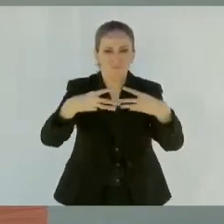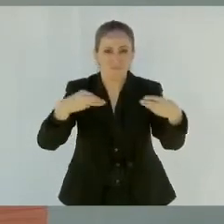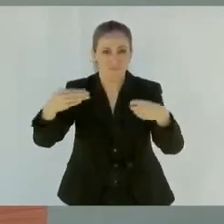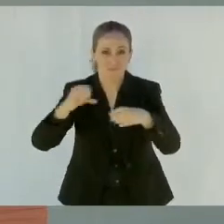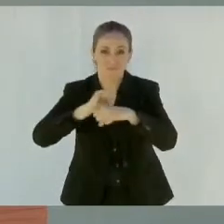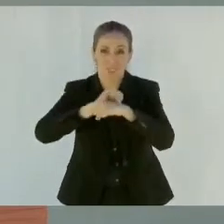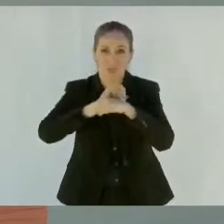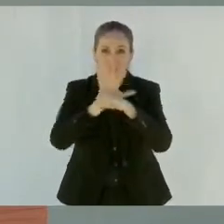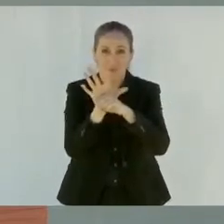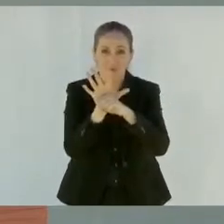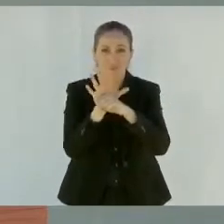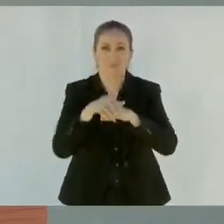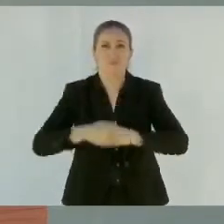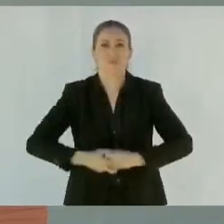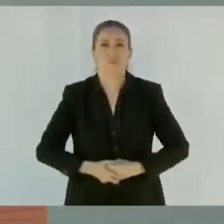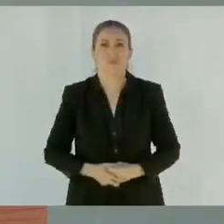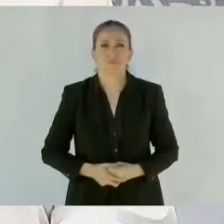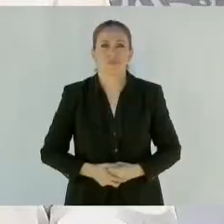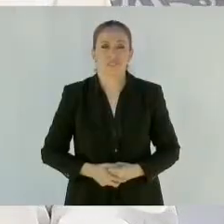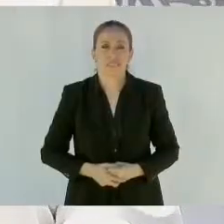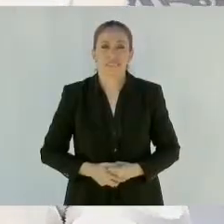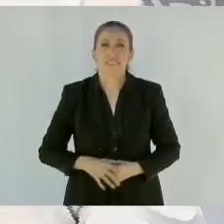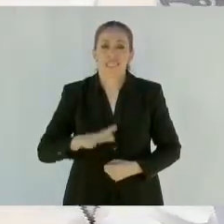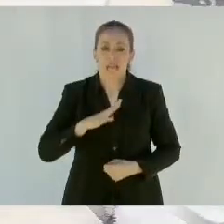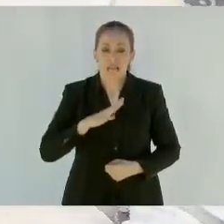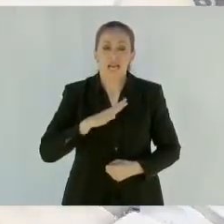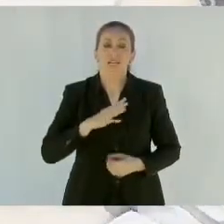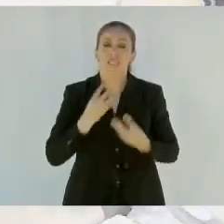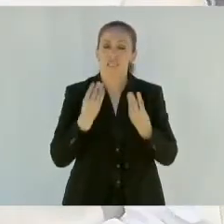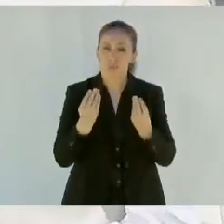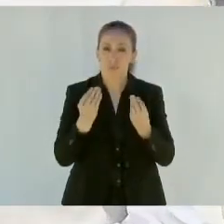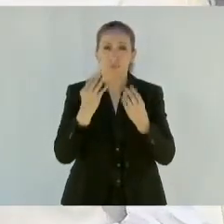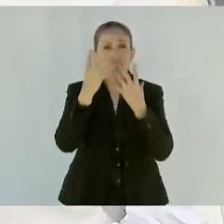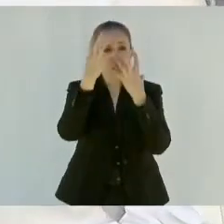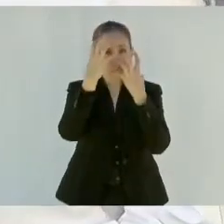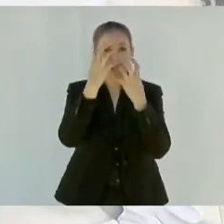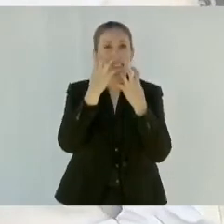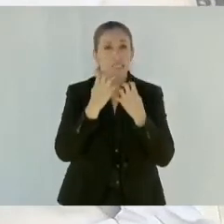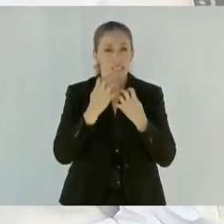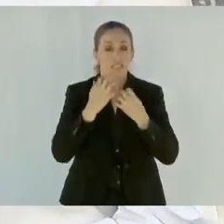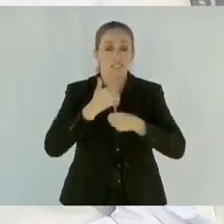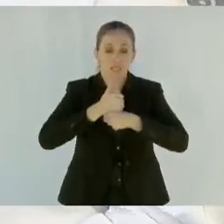que está dejando mucha tristeza, mucho dolor,